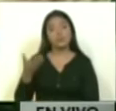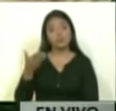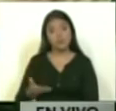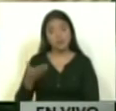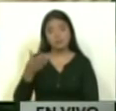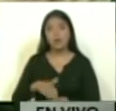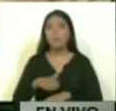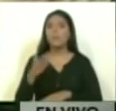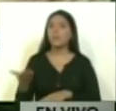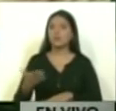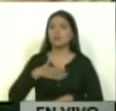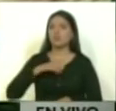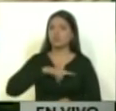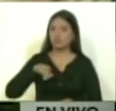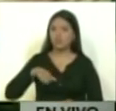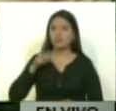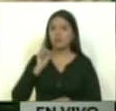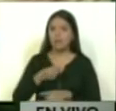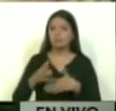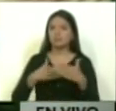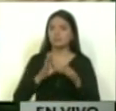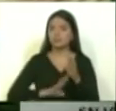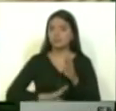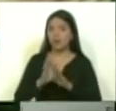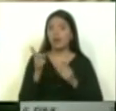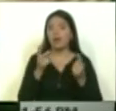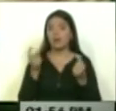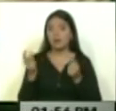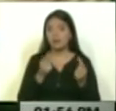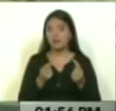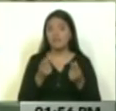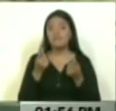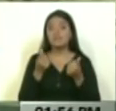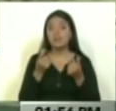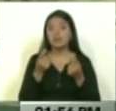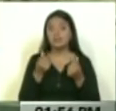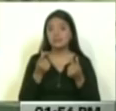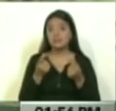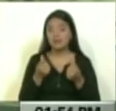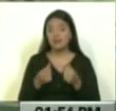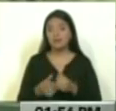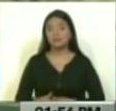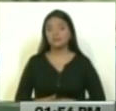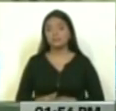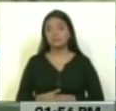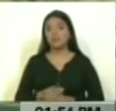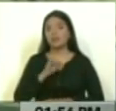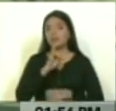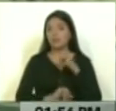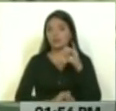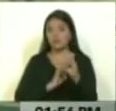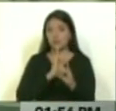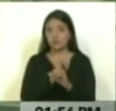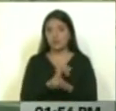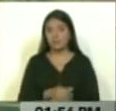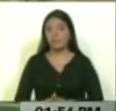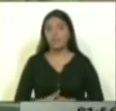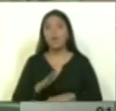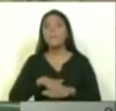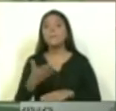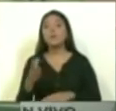porque nosotros tenemos que generar nuevas fuentes de riqueza financiera, física, internacional. Porque